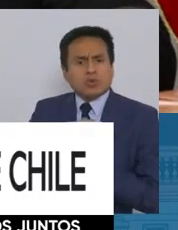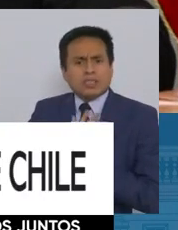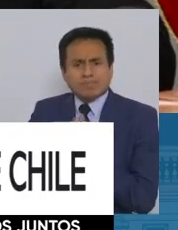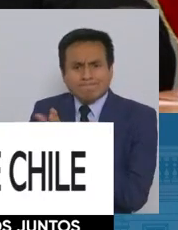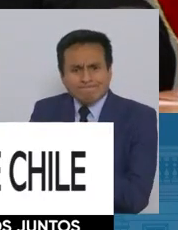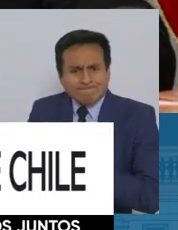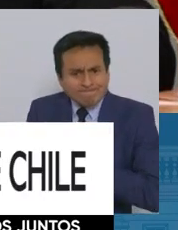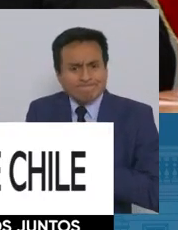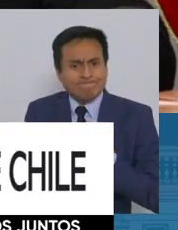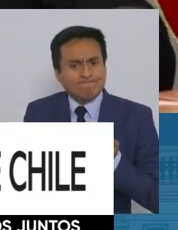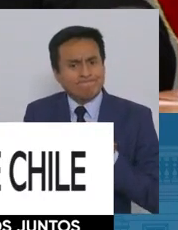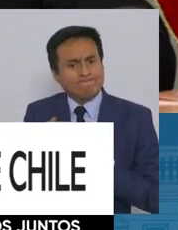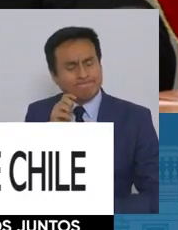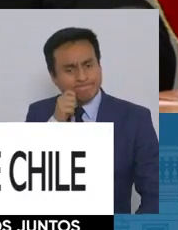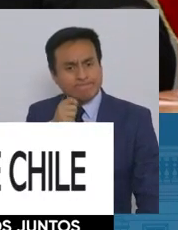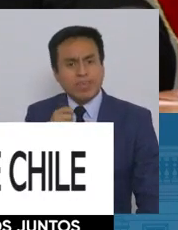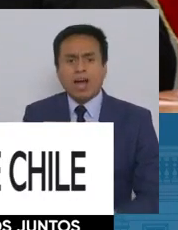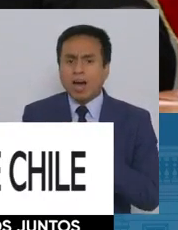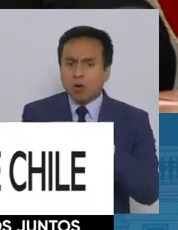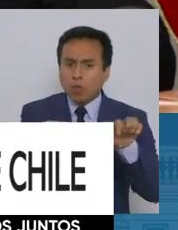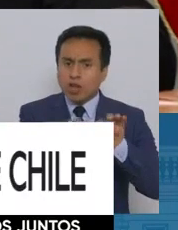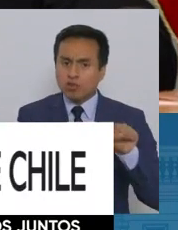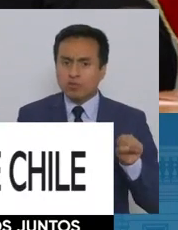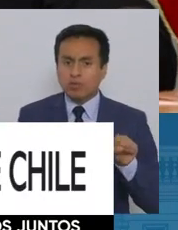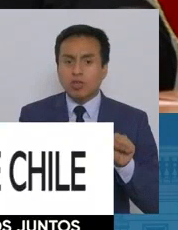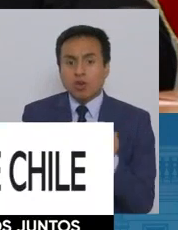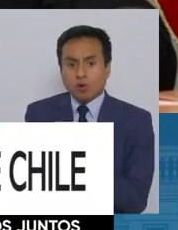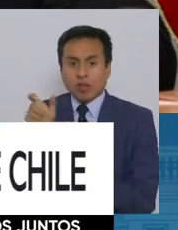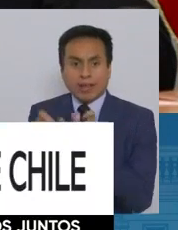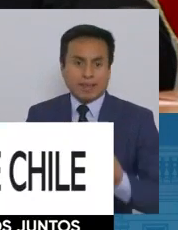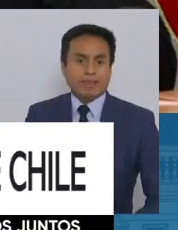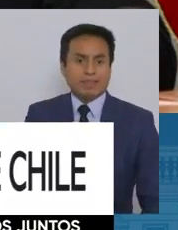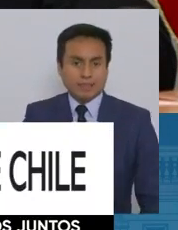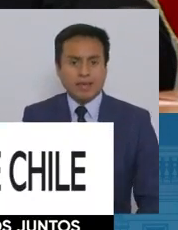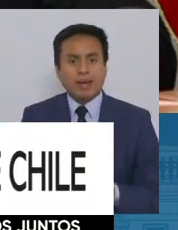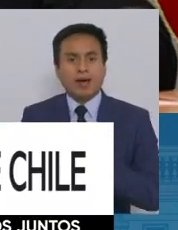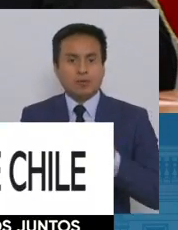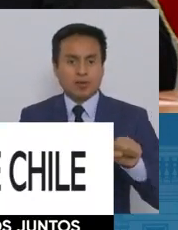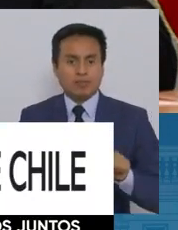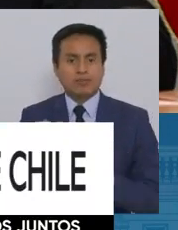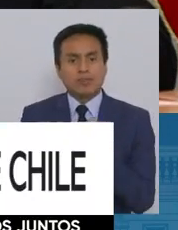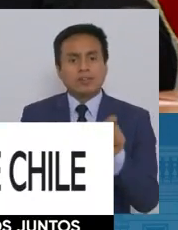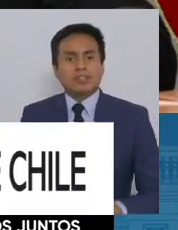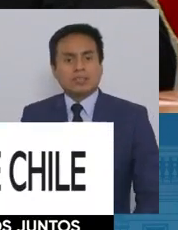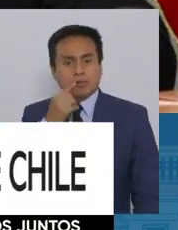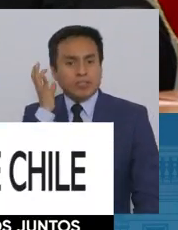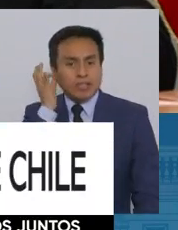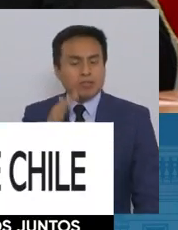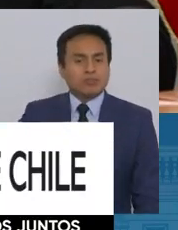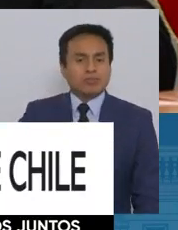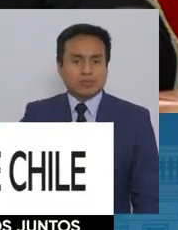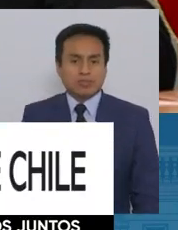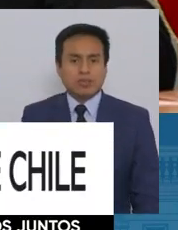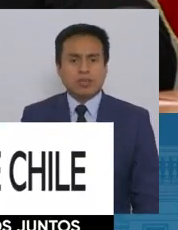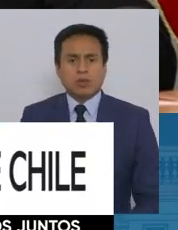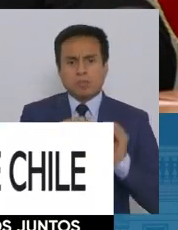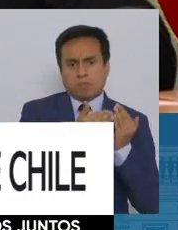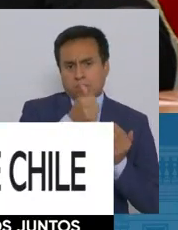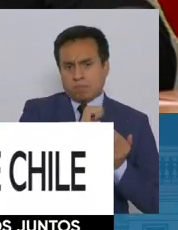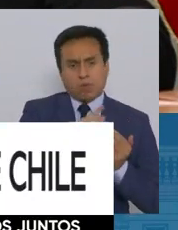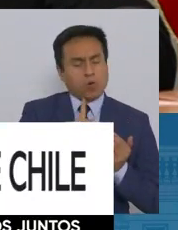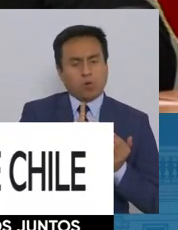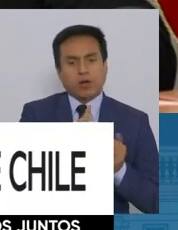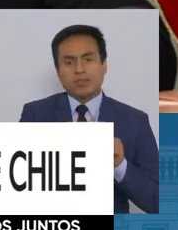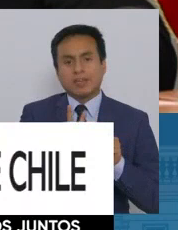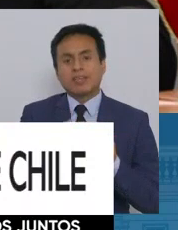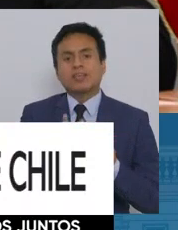Y para eso también hay que entender que los acuerdos tienen que ser con la gente, tienen que ser con los chilenos y chilenas y no solamente entre cuatro paredes, y a eso nos